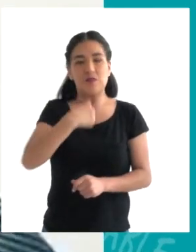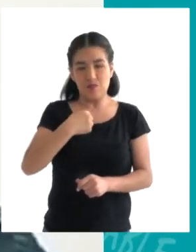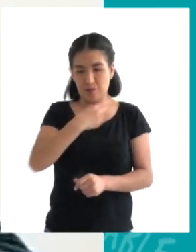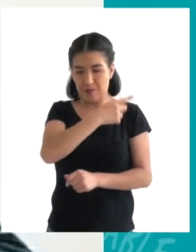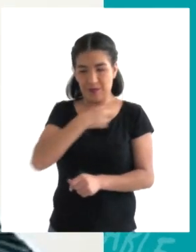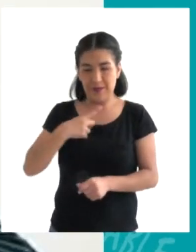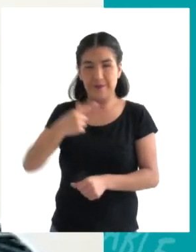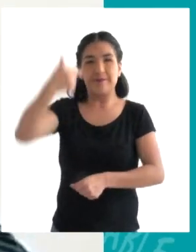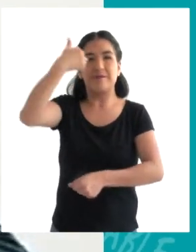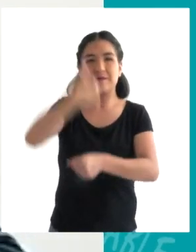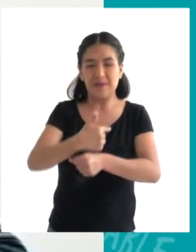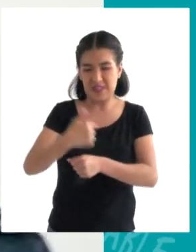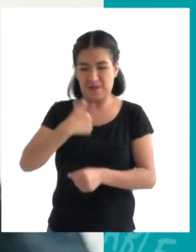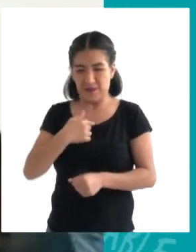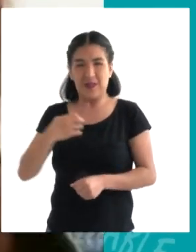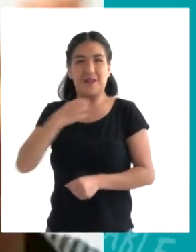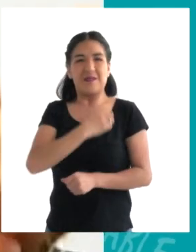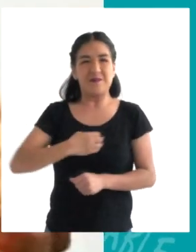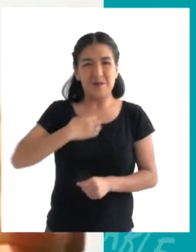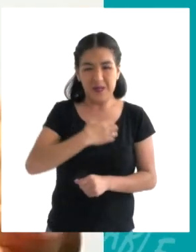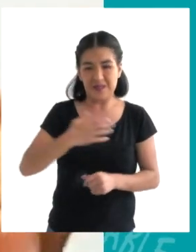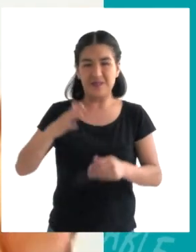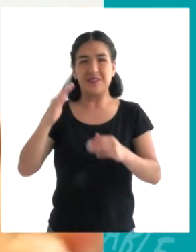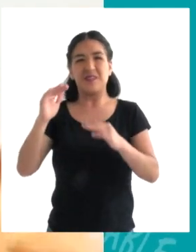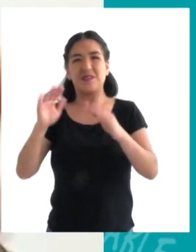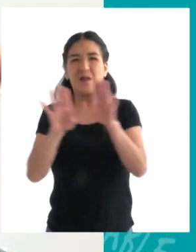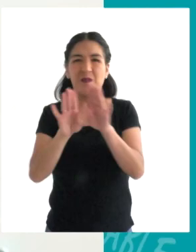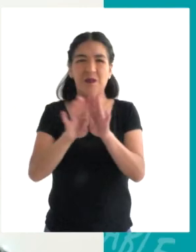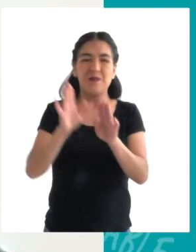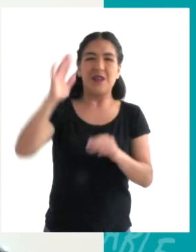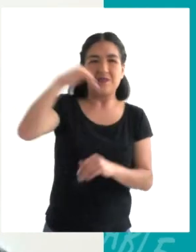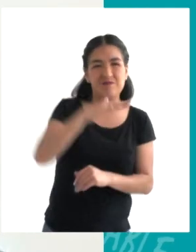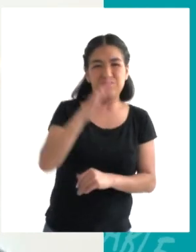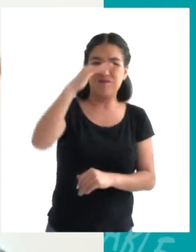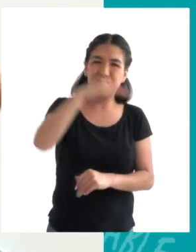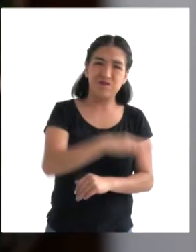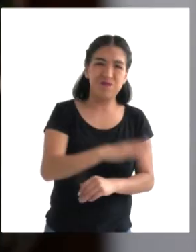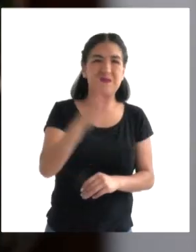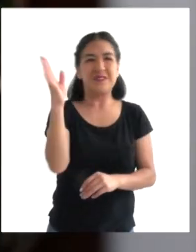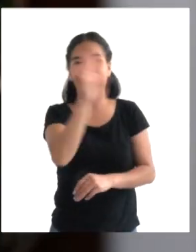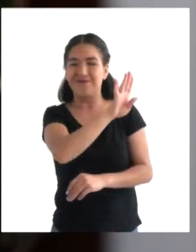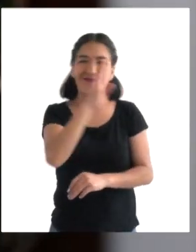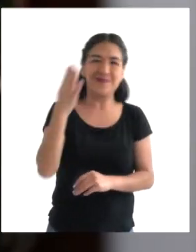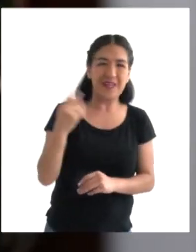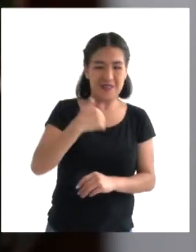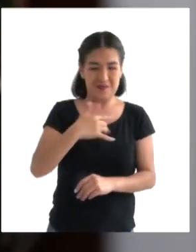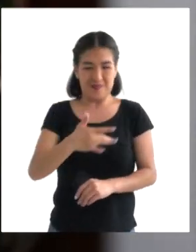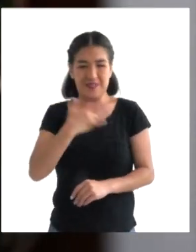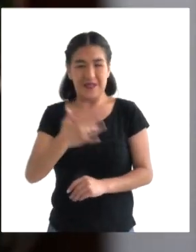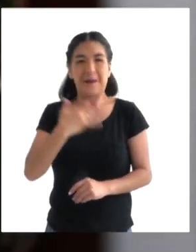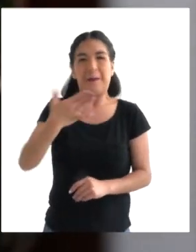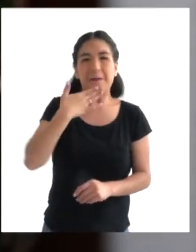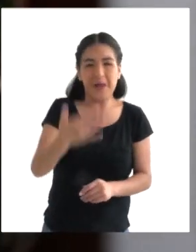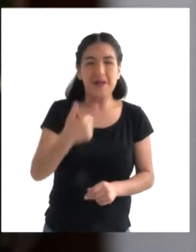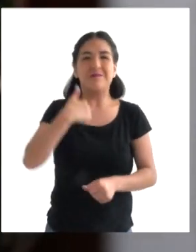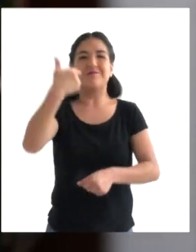de las emociones que estás teniendo y con base en las emociones que estás teniendo, entiendas qué es lo que te está haciendo sentir